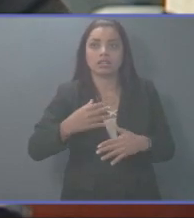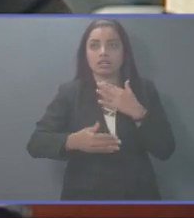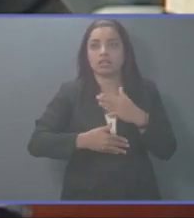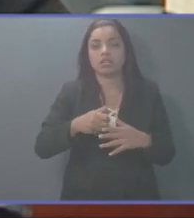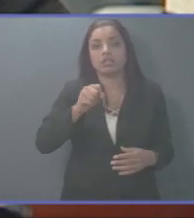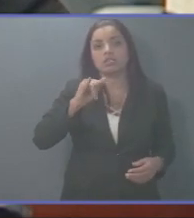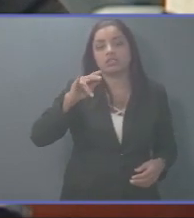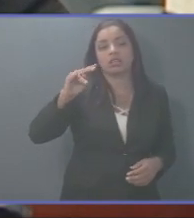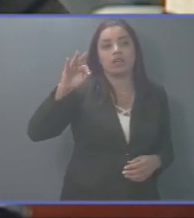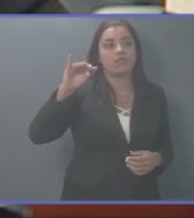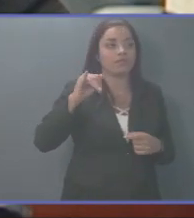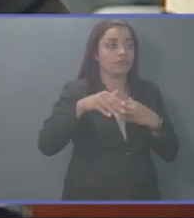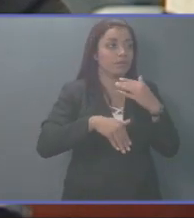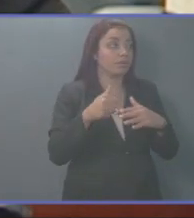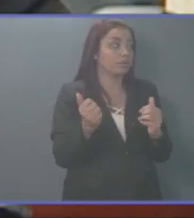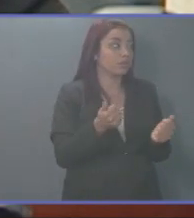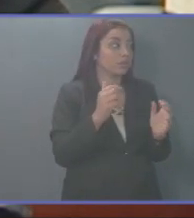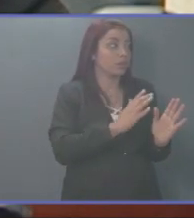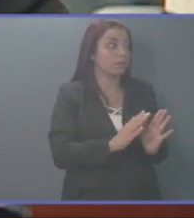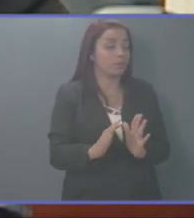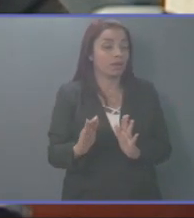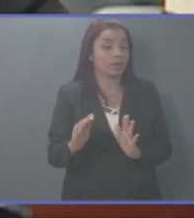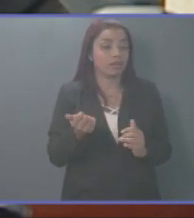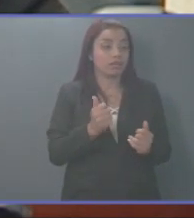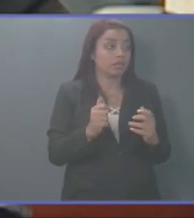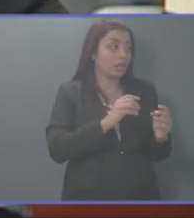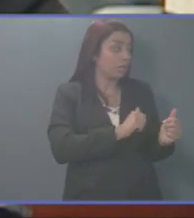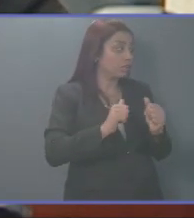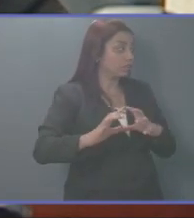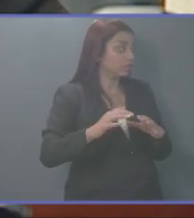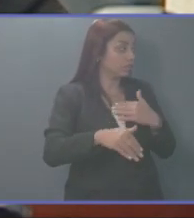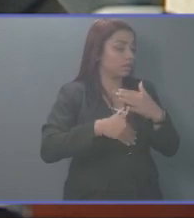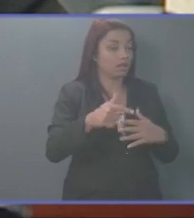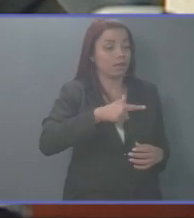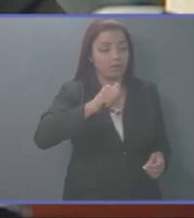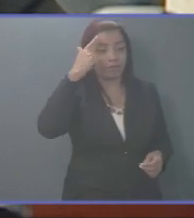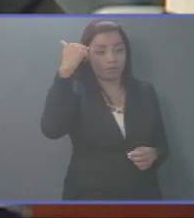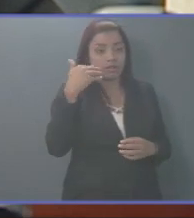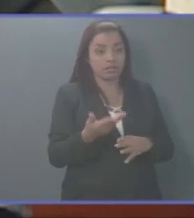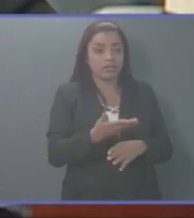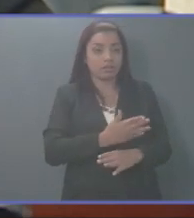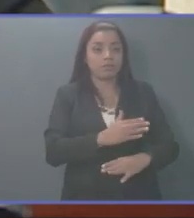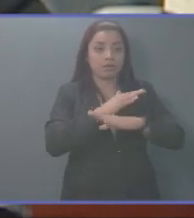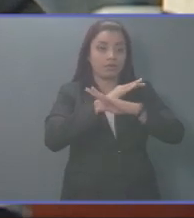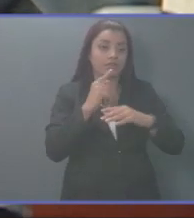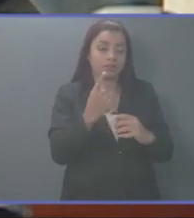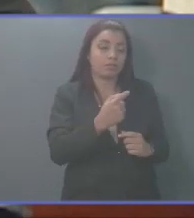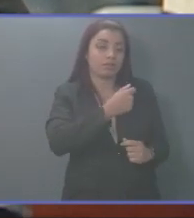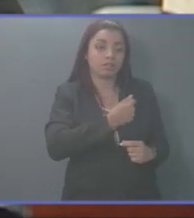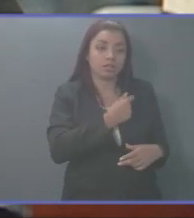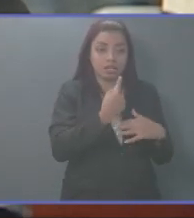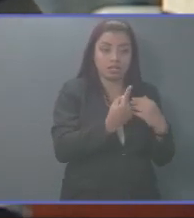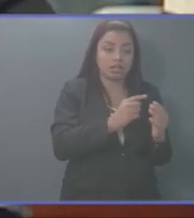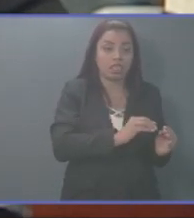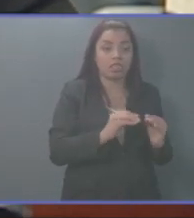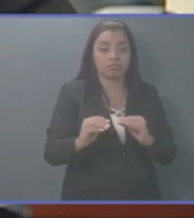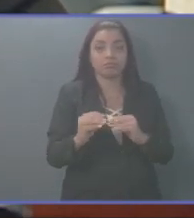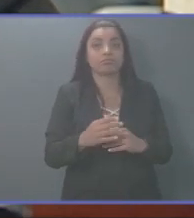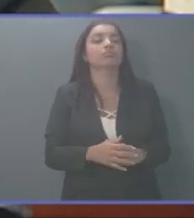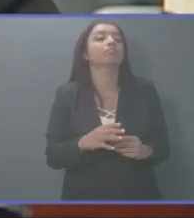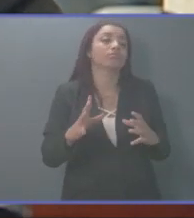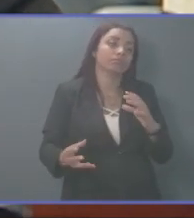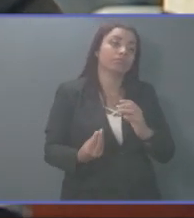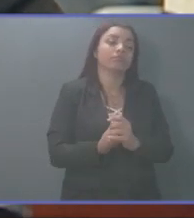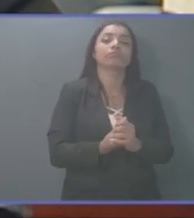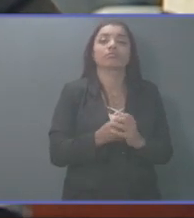SNAPI de conformidad con el plan de acción de la Política Nacional de Prevención y Protección para las Víctimas de Desplazamiento Forzado. Adicionalmente,